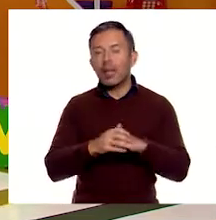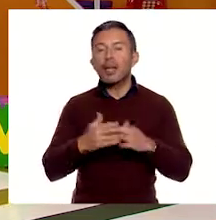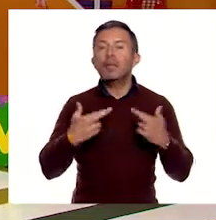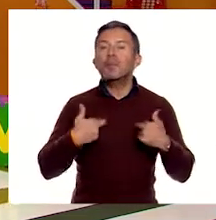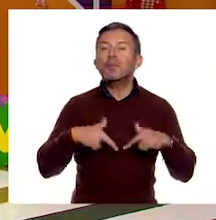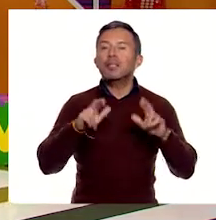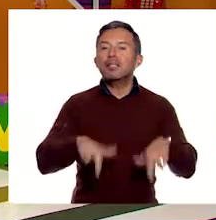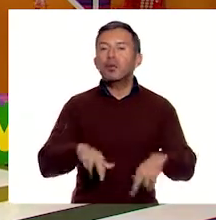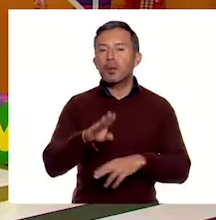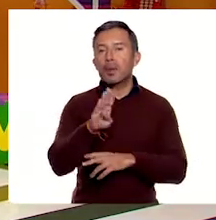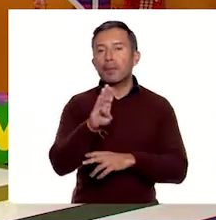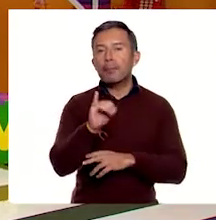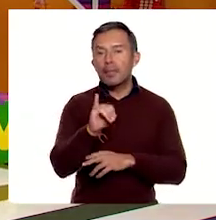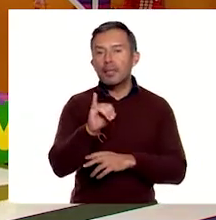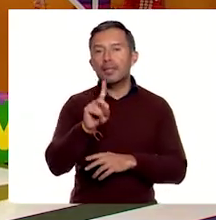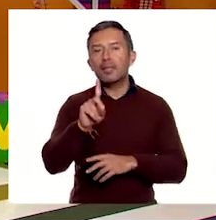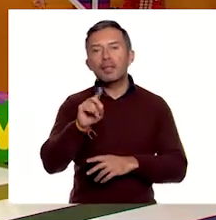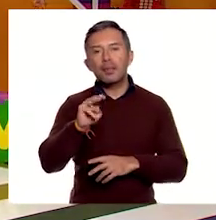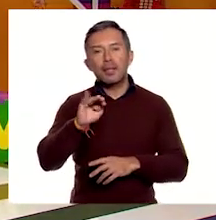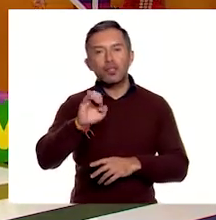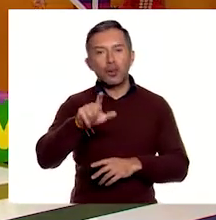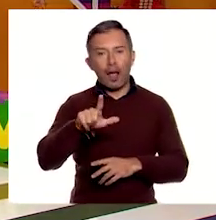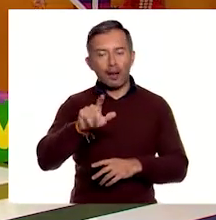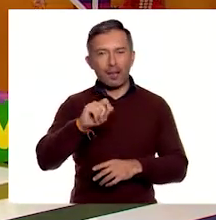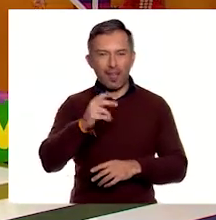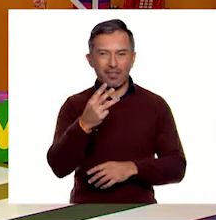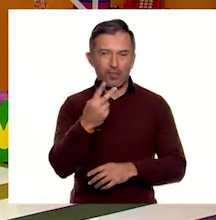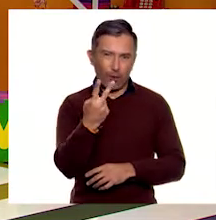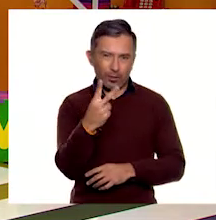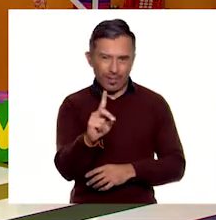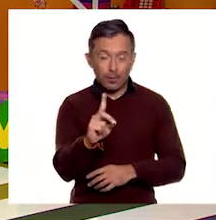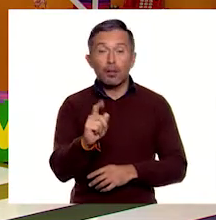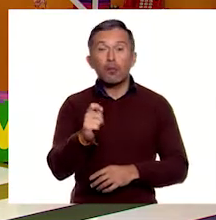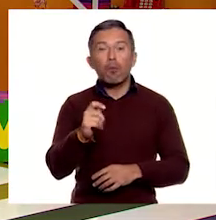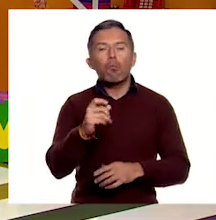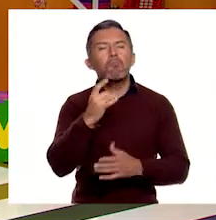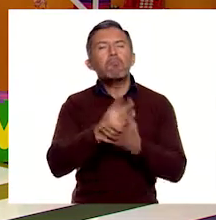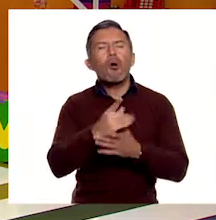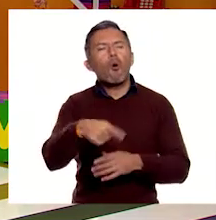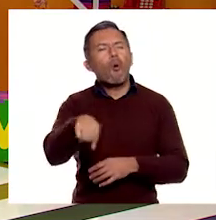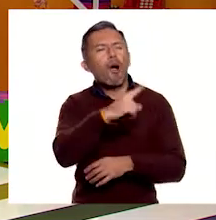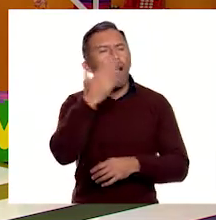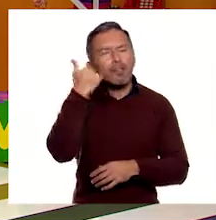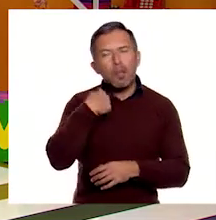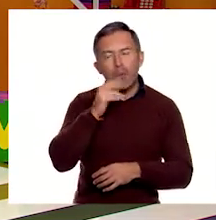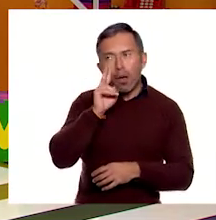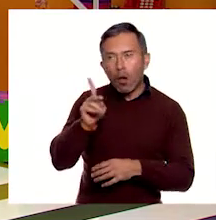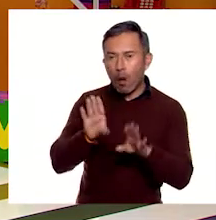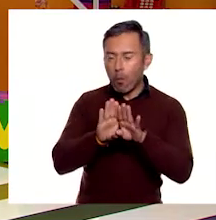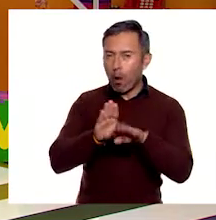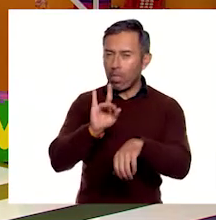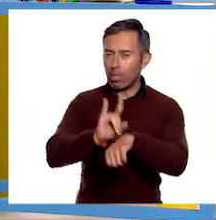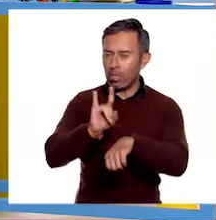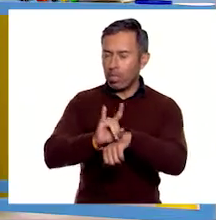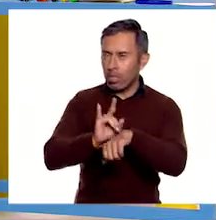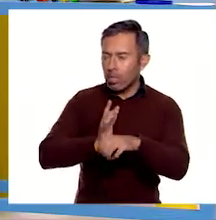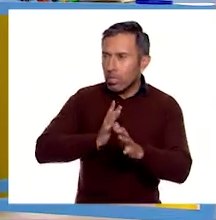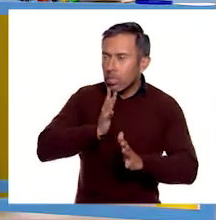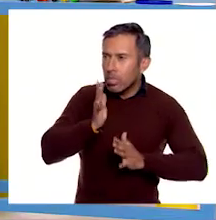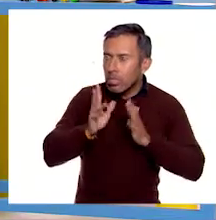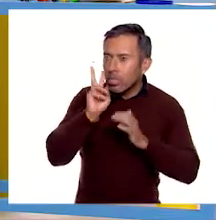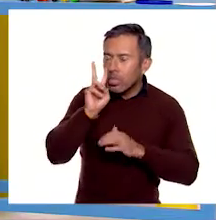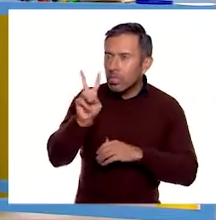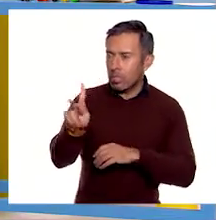Eric. Exactamente. ¿Ustedes, niñas y niños, han visto alguna ilusión óptica? ¿Tú, Eric, has visto alguna vez? Sí, he